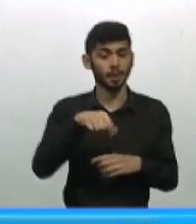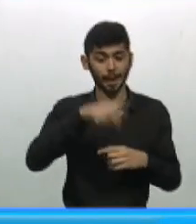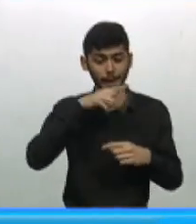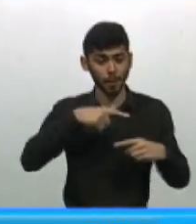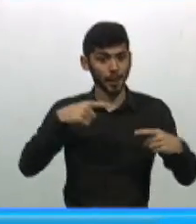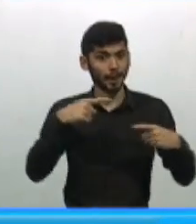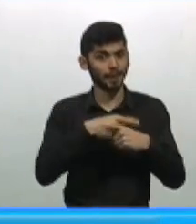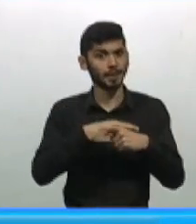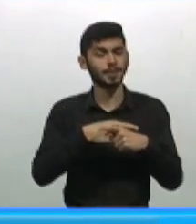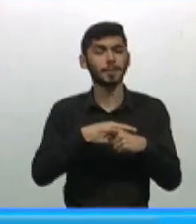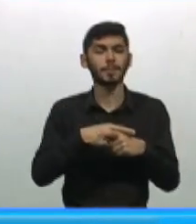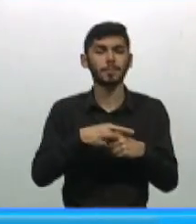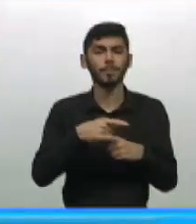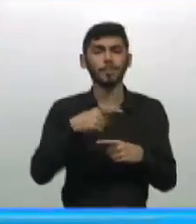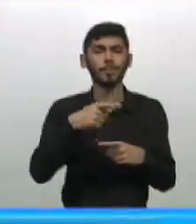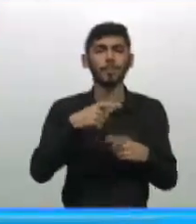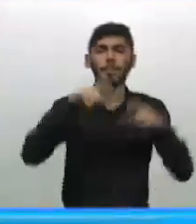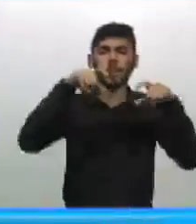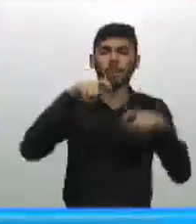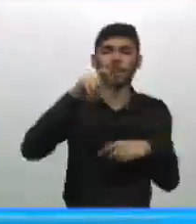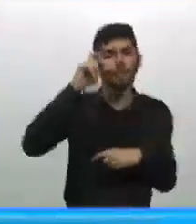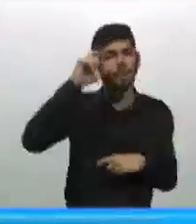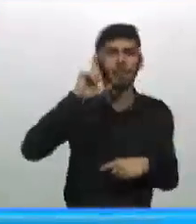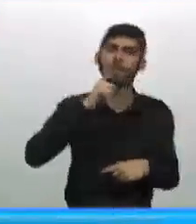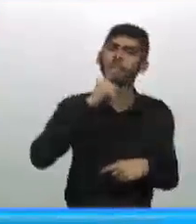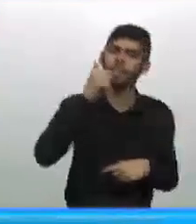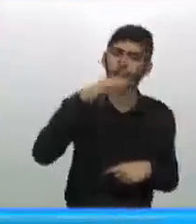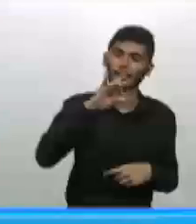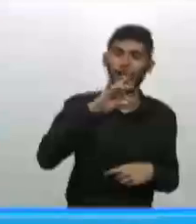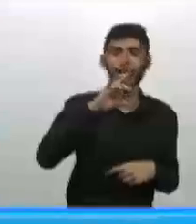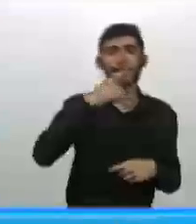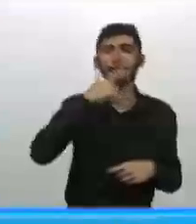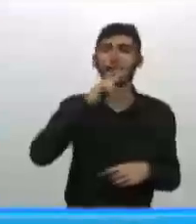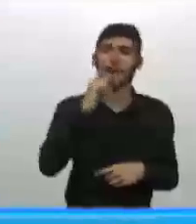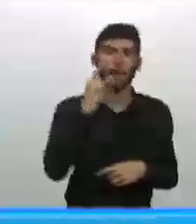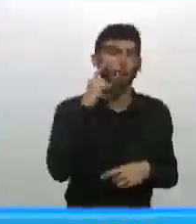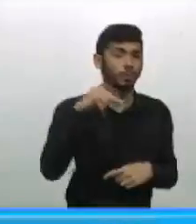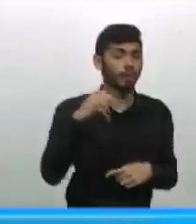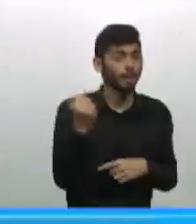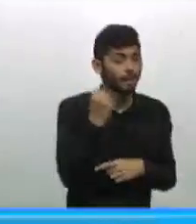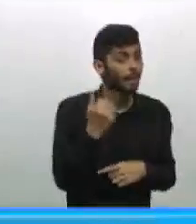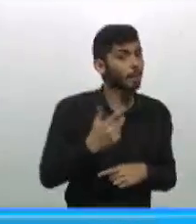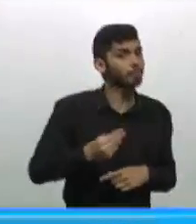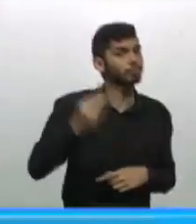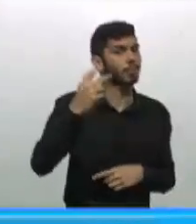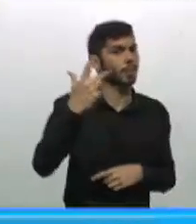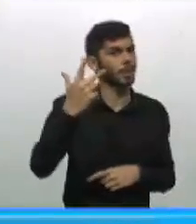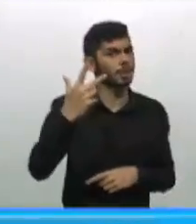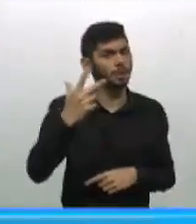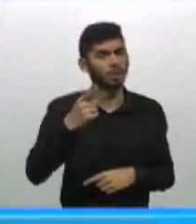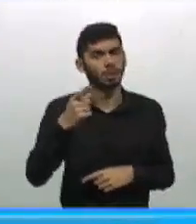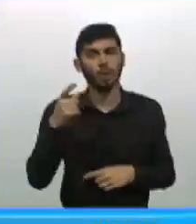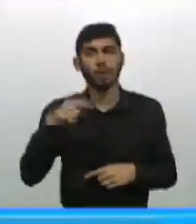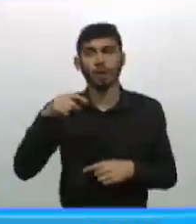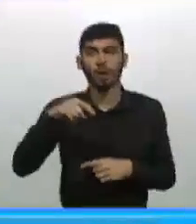allí en el Queen Elizabeth Stadium donde van a jugar Buscando el tercer puesto a las 8 de la noche el día viernes aquí en el Reino